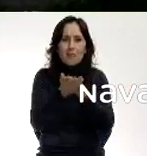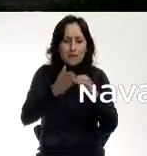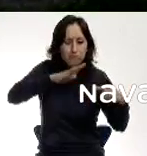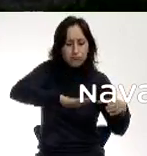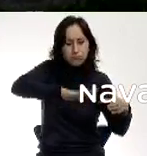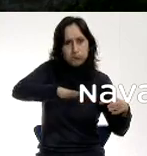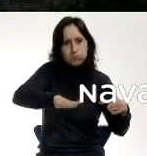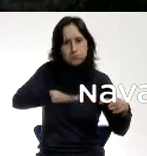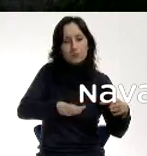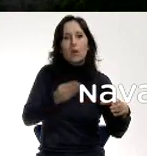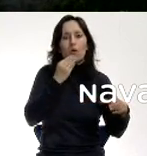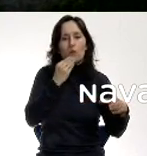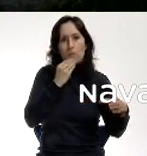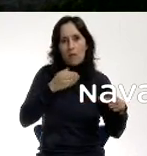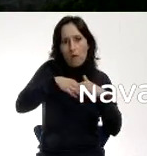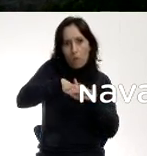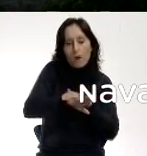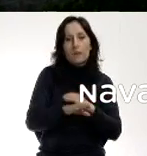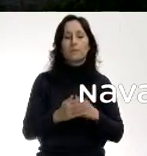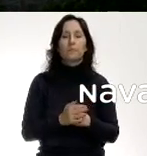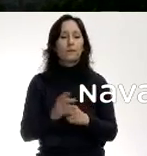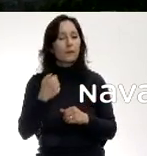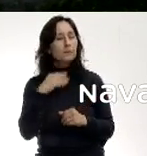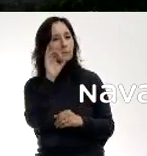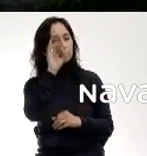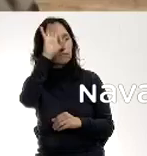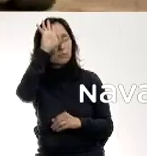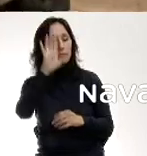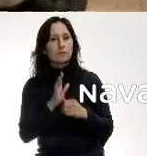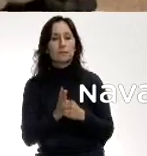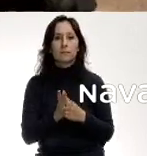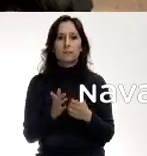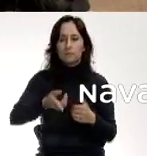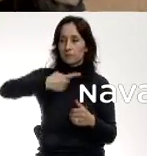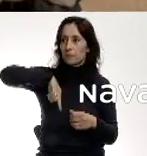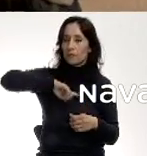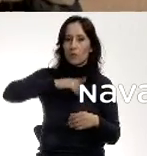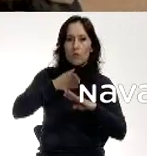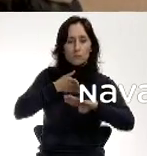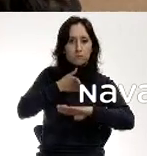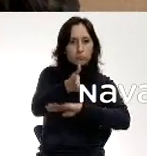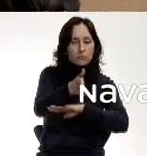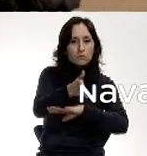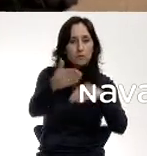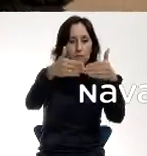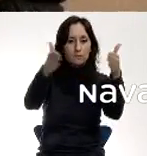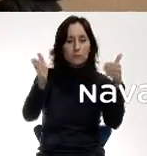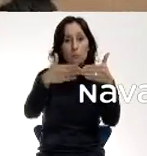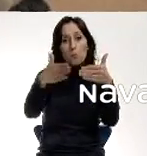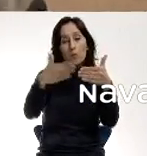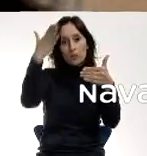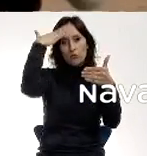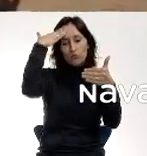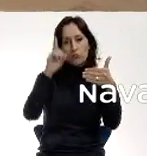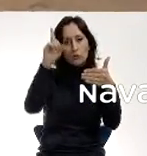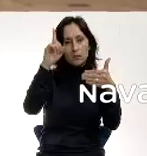alimentos. A mí lo que me sorprende de todo esto es que nosotros, Pablo, hemos entrado por la fachada norte, que Sí. estaban esas torres,